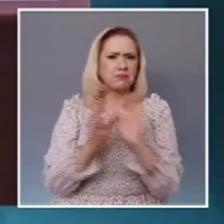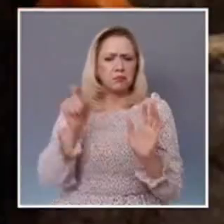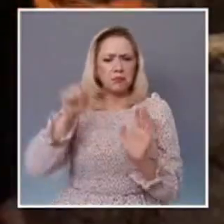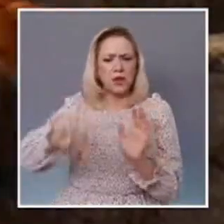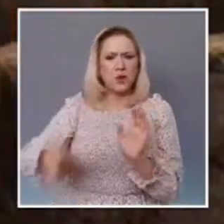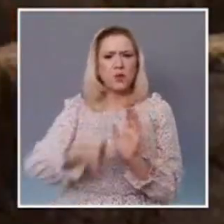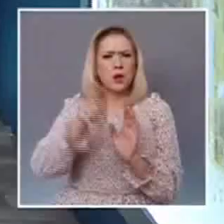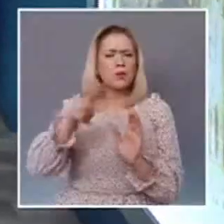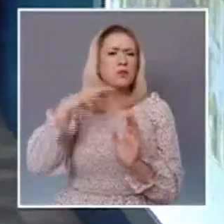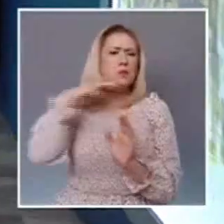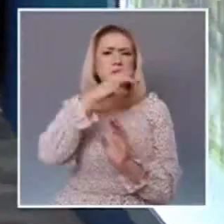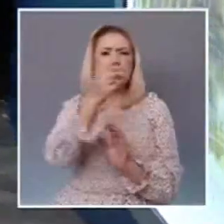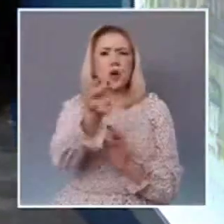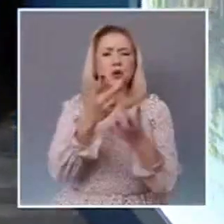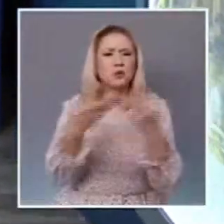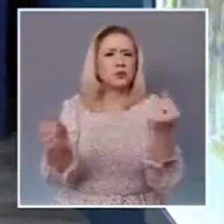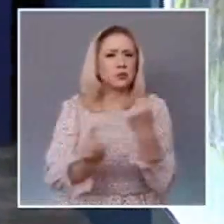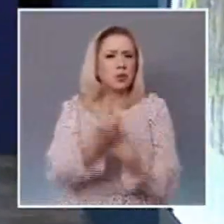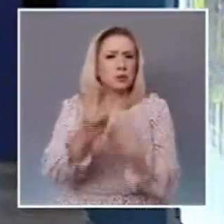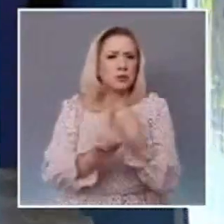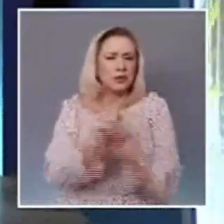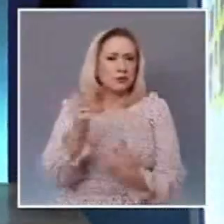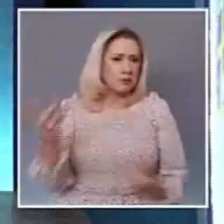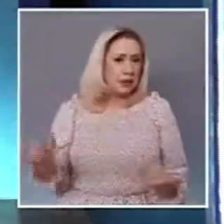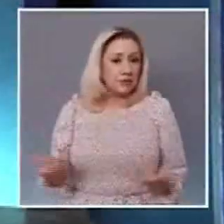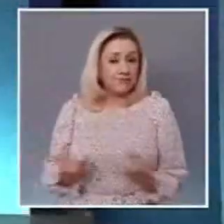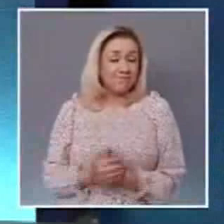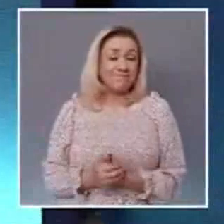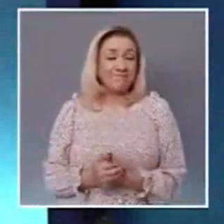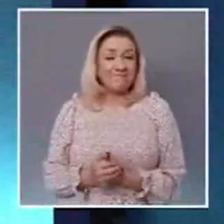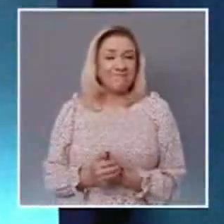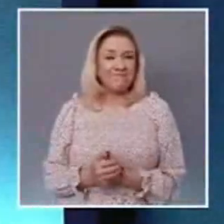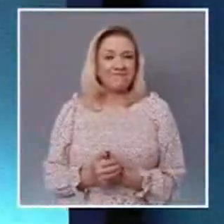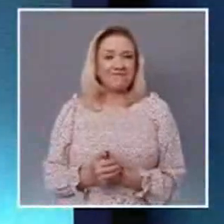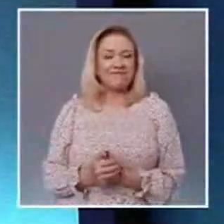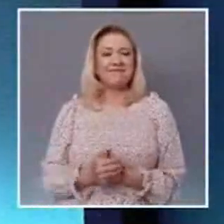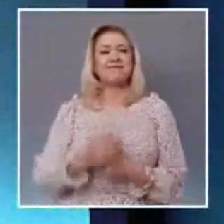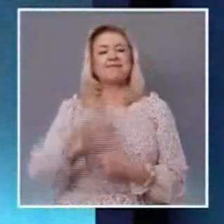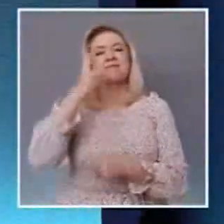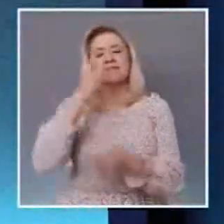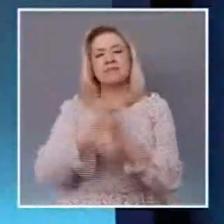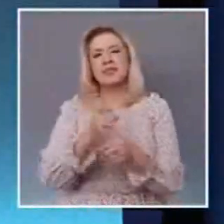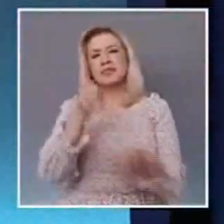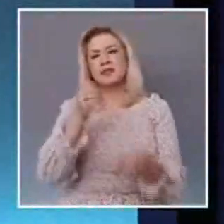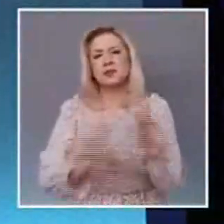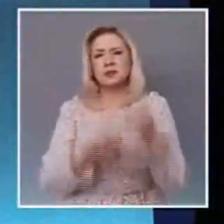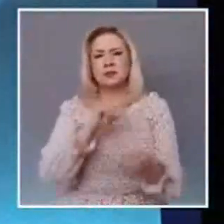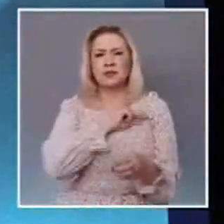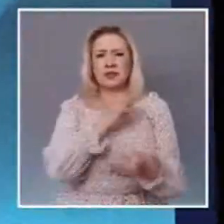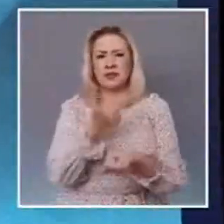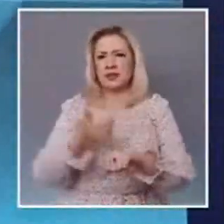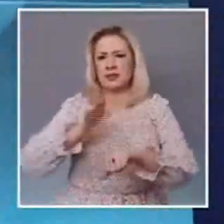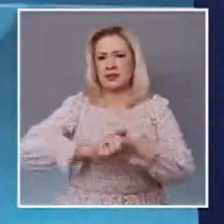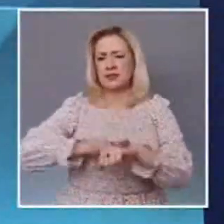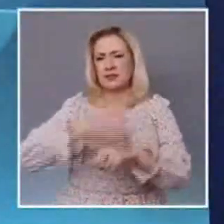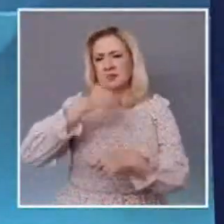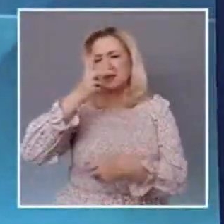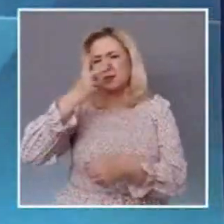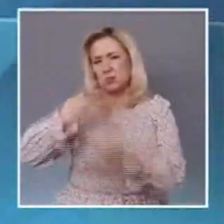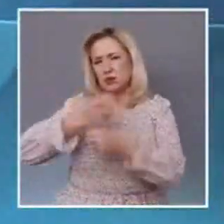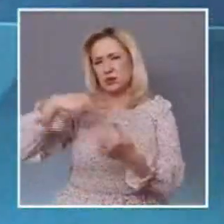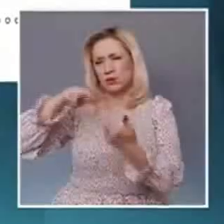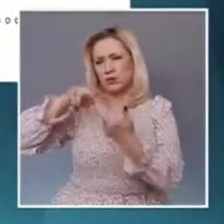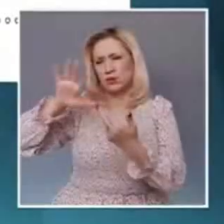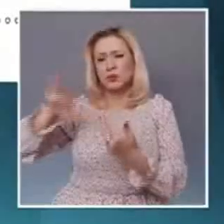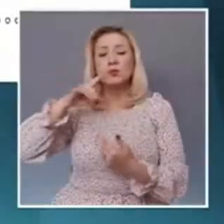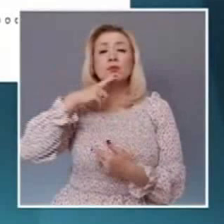efectiva. De acuerdo con un criterio del primer tribunal colegiado en materia administrativa del segundo circuito, el consentimiento